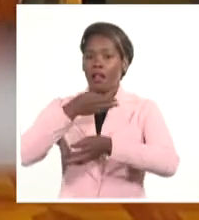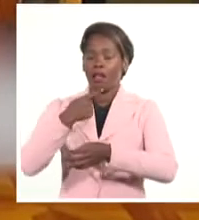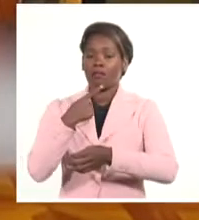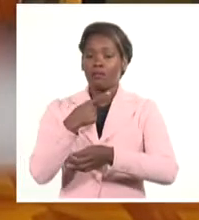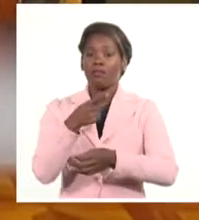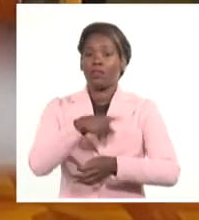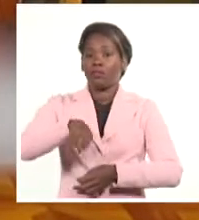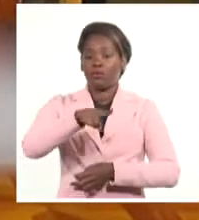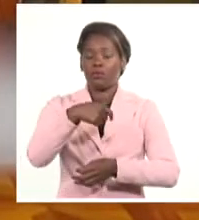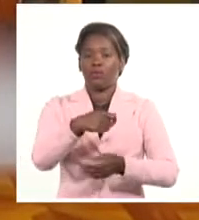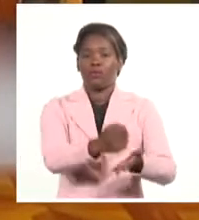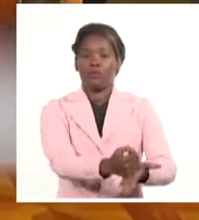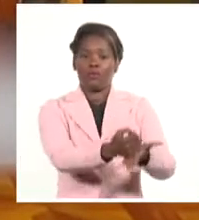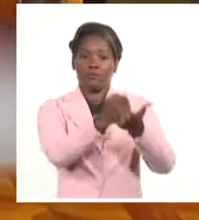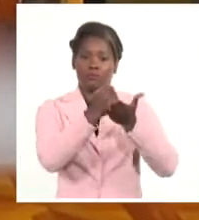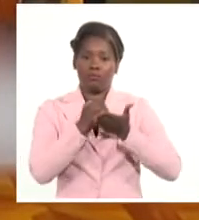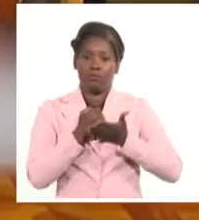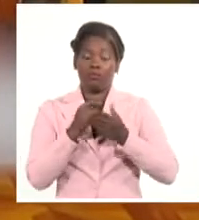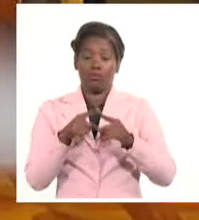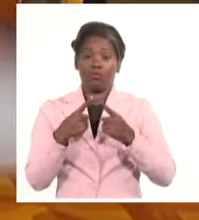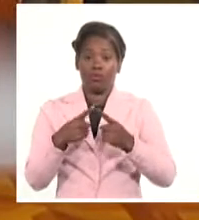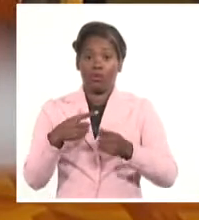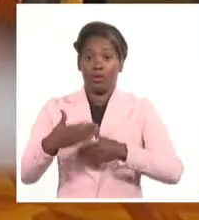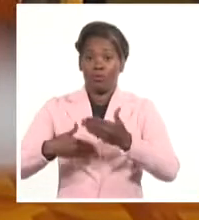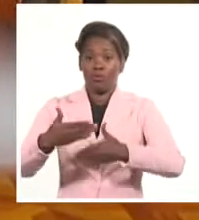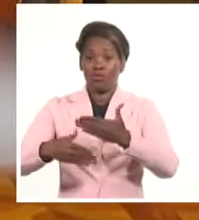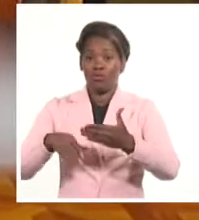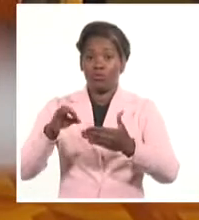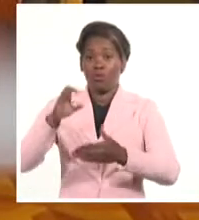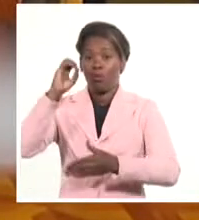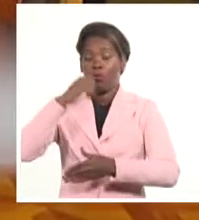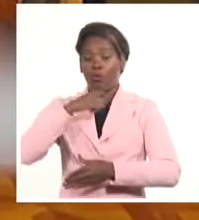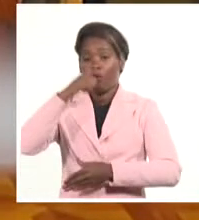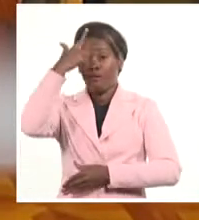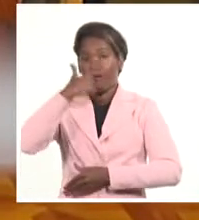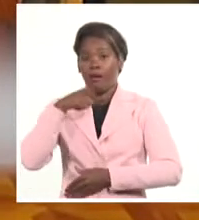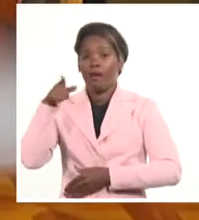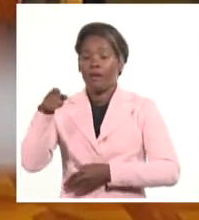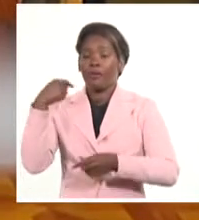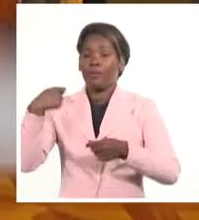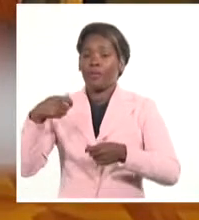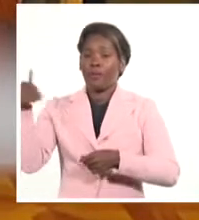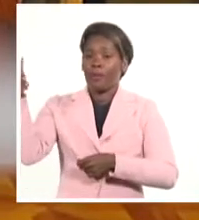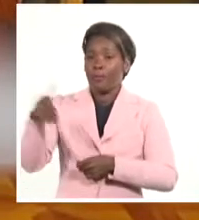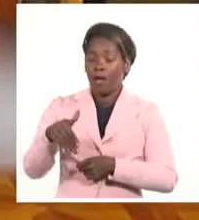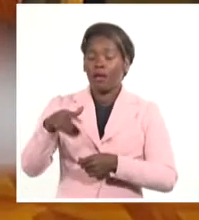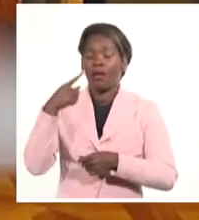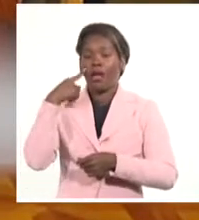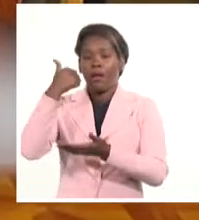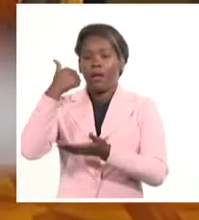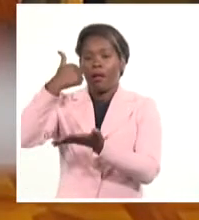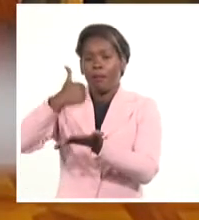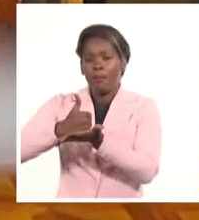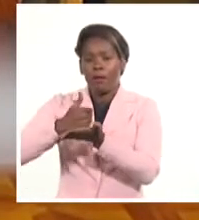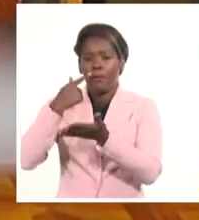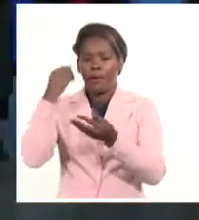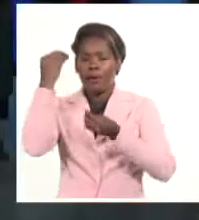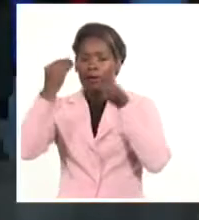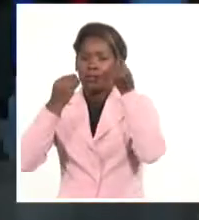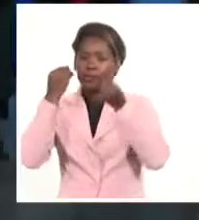lo mismo para que una vez se encuentre la misión de la OEA en Lima, analicen la situación y planteen soluciones.